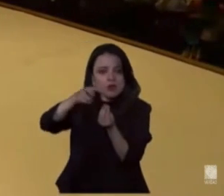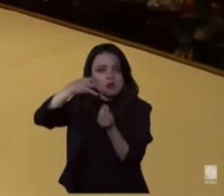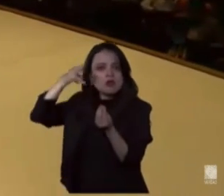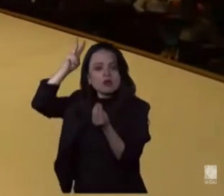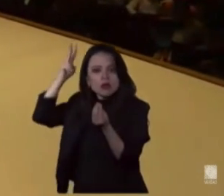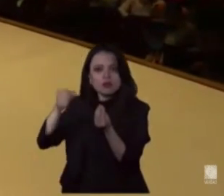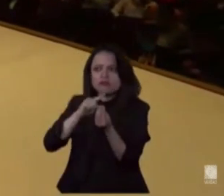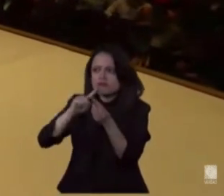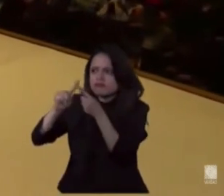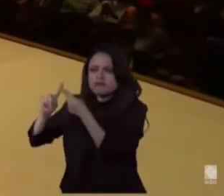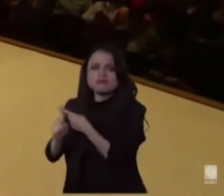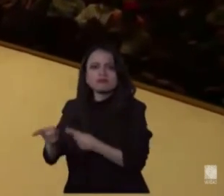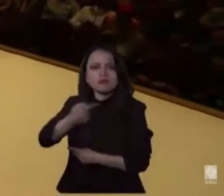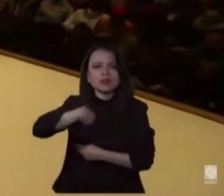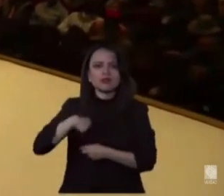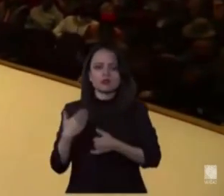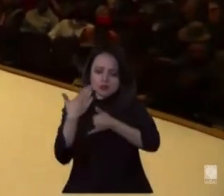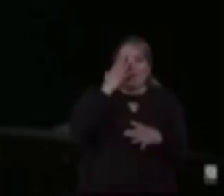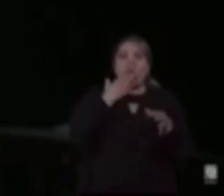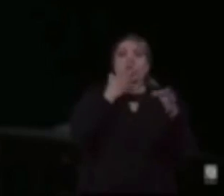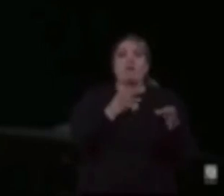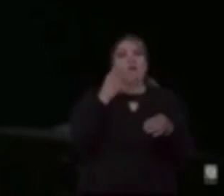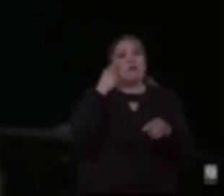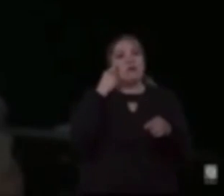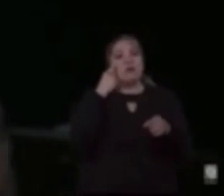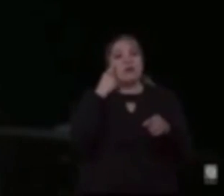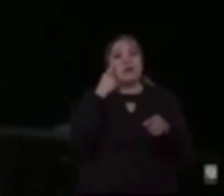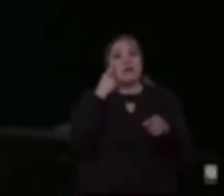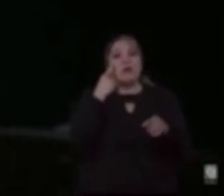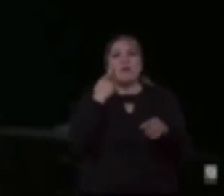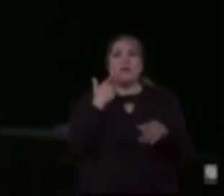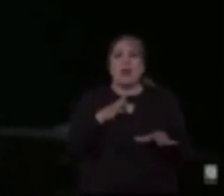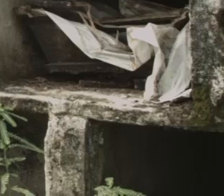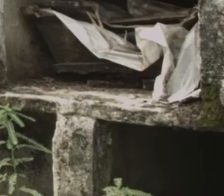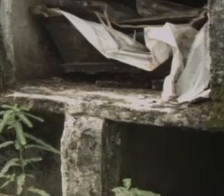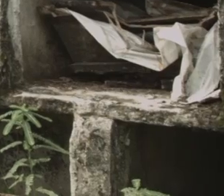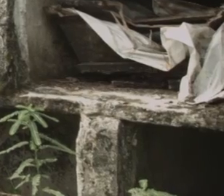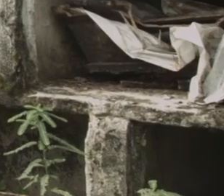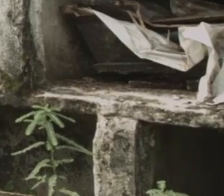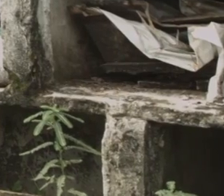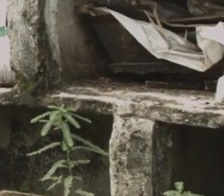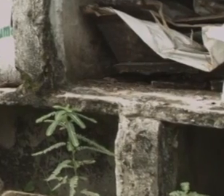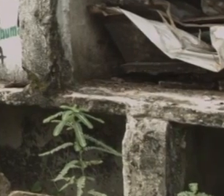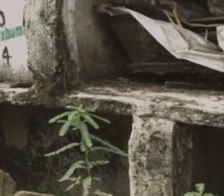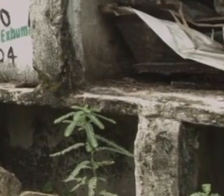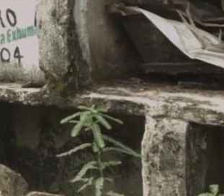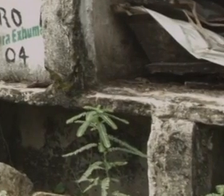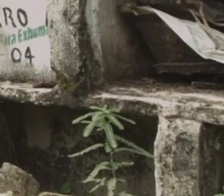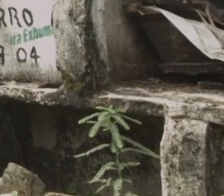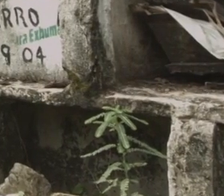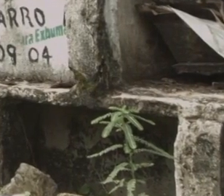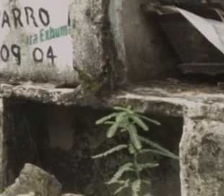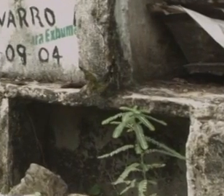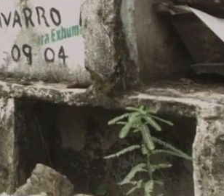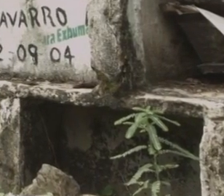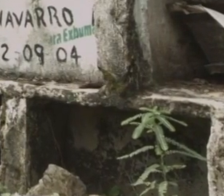a implementar las recomendaciones. No puede ser considerada como un espacio de venganza, como si fuese una extensión de